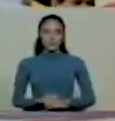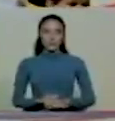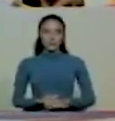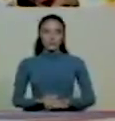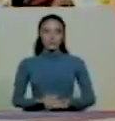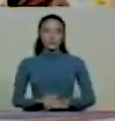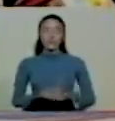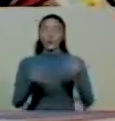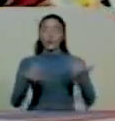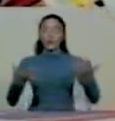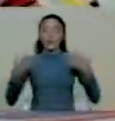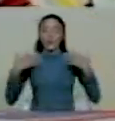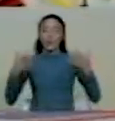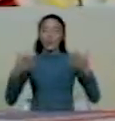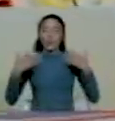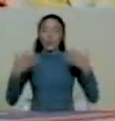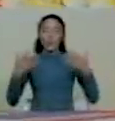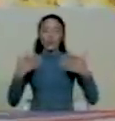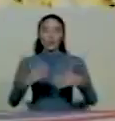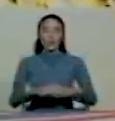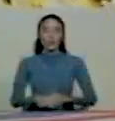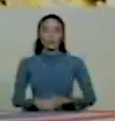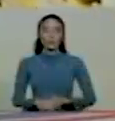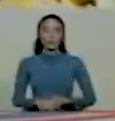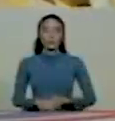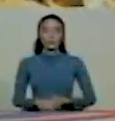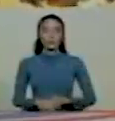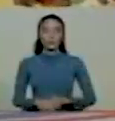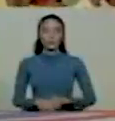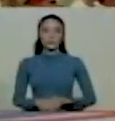Por lo caluroso de este evento, le damos las gracias. El calor humano.